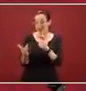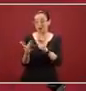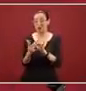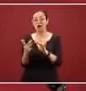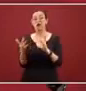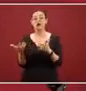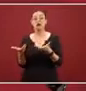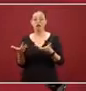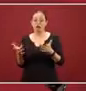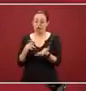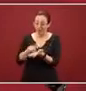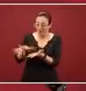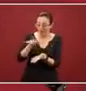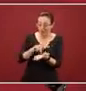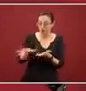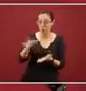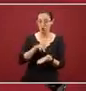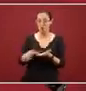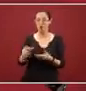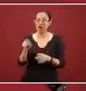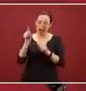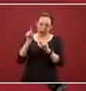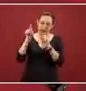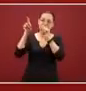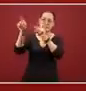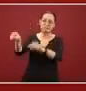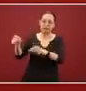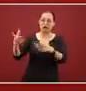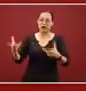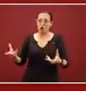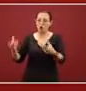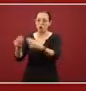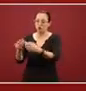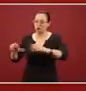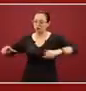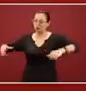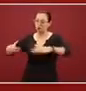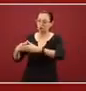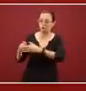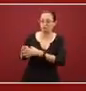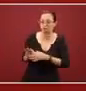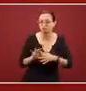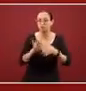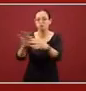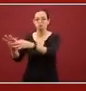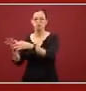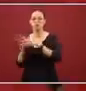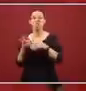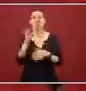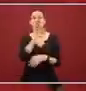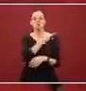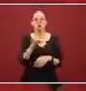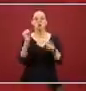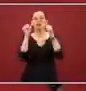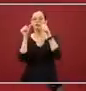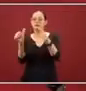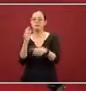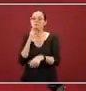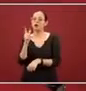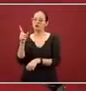incluso el apoyo en el nivel de territorio entre las comunidades. Y esto nos da enormes posibilidades para poder